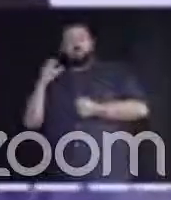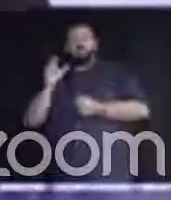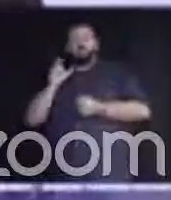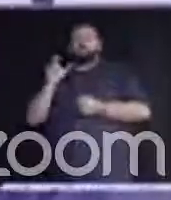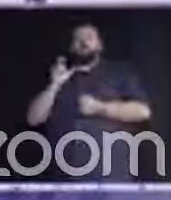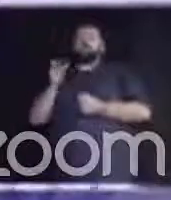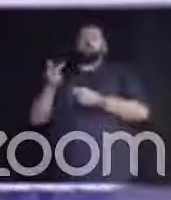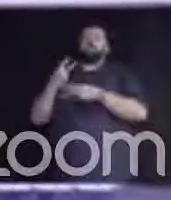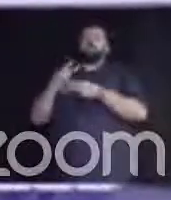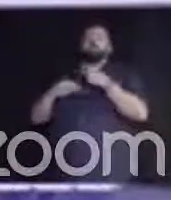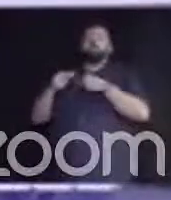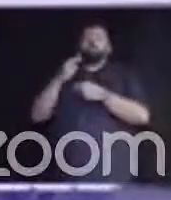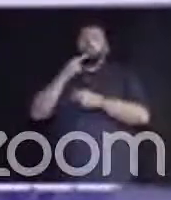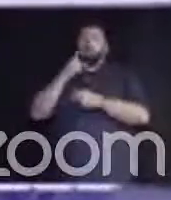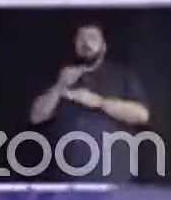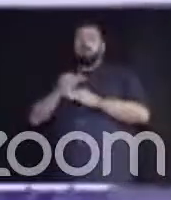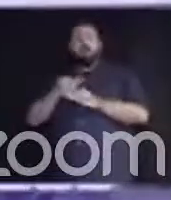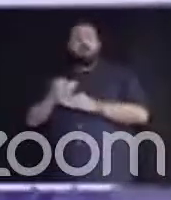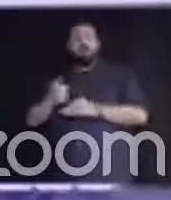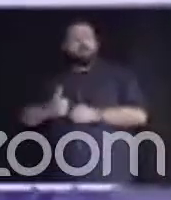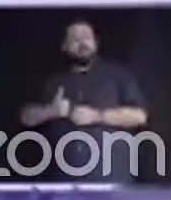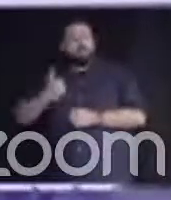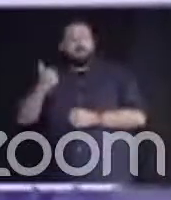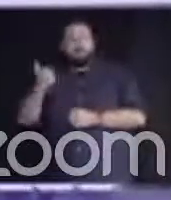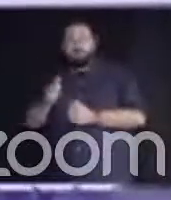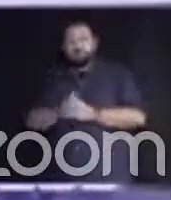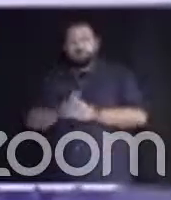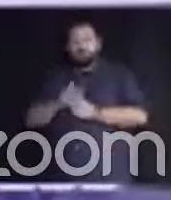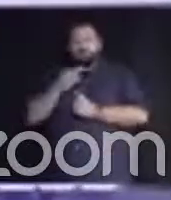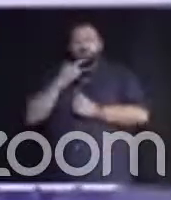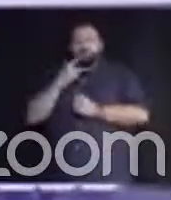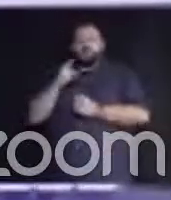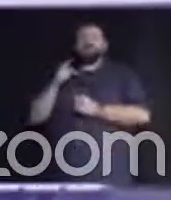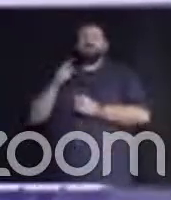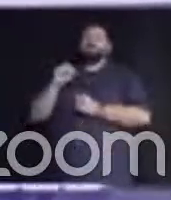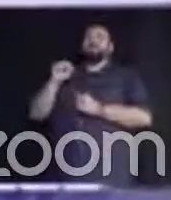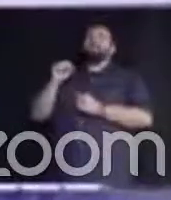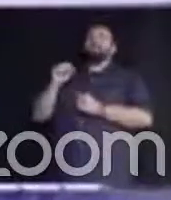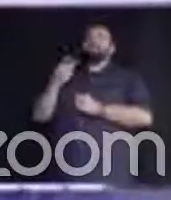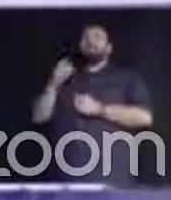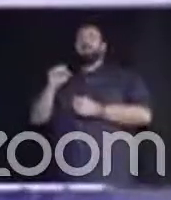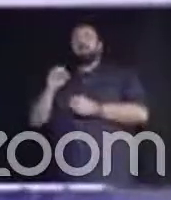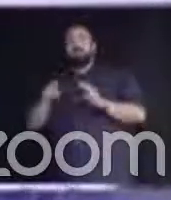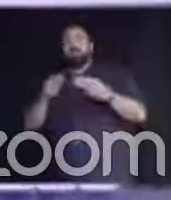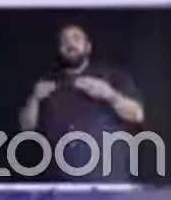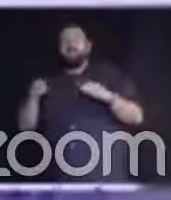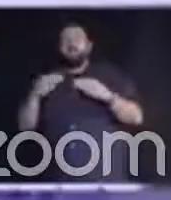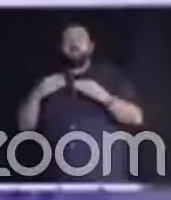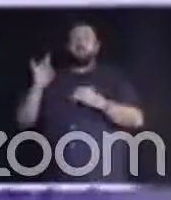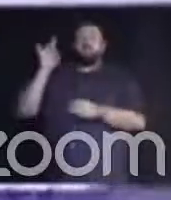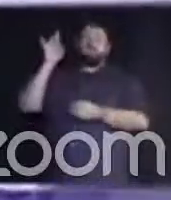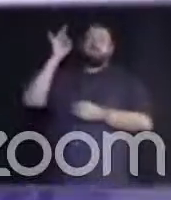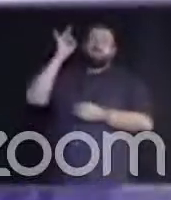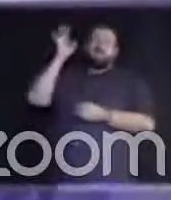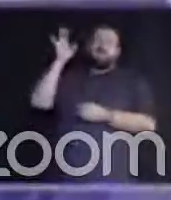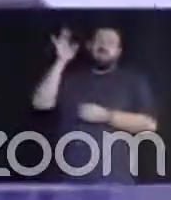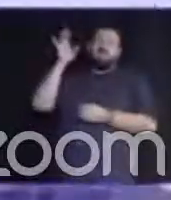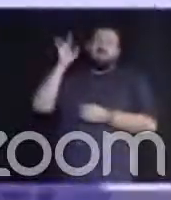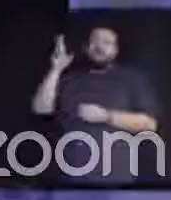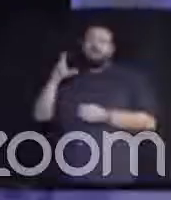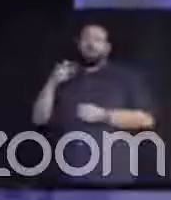volver. Deja provecho, es que la Sonora Dinamita, pues ya la he escuchado.